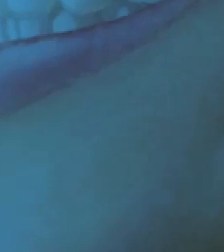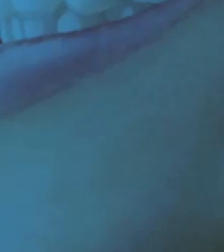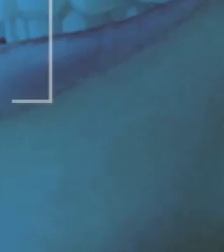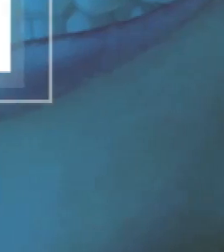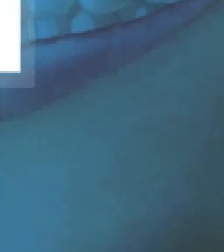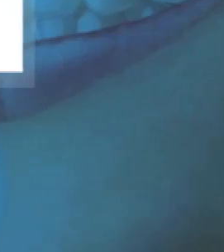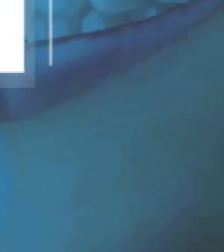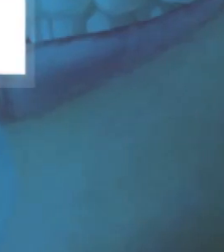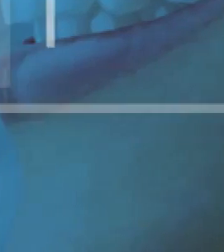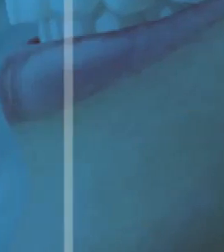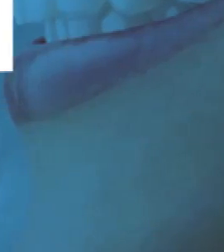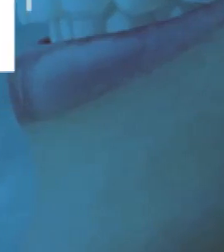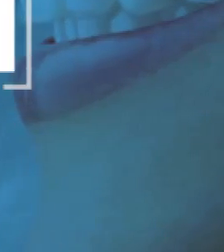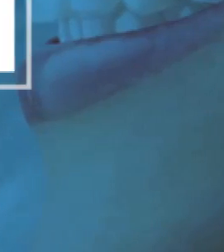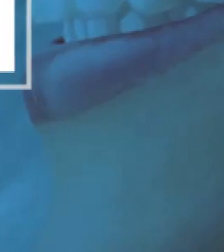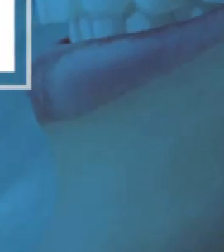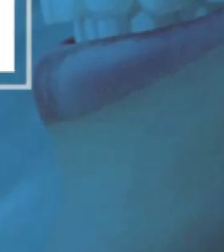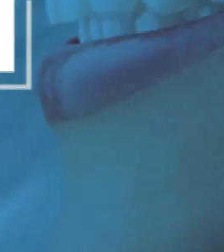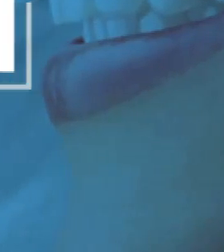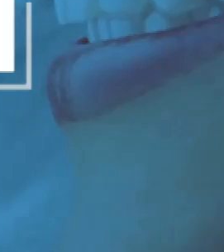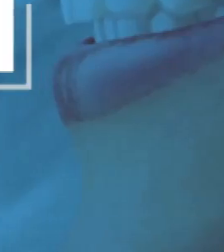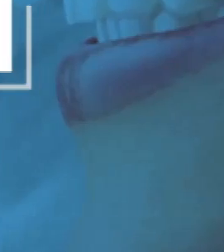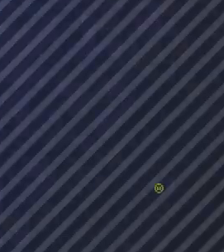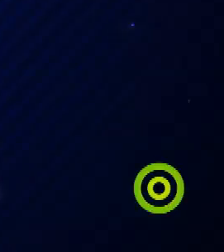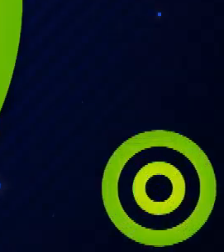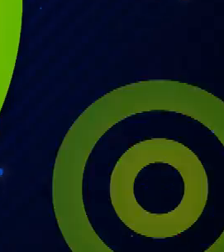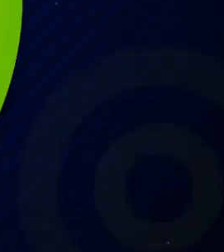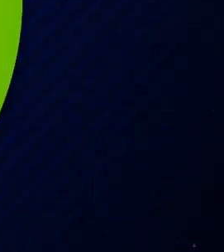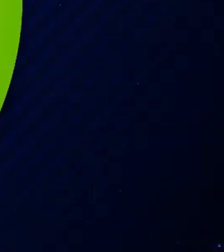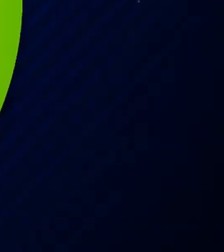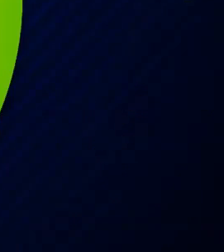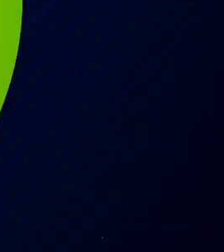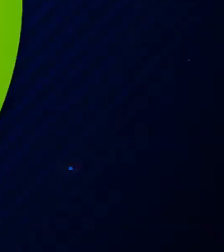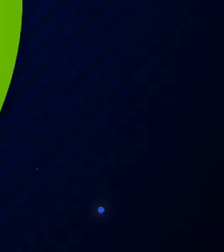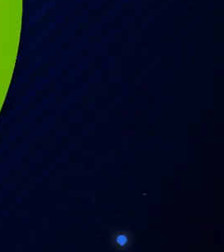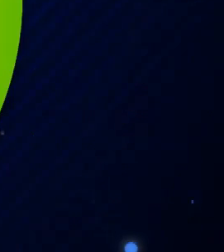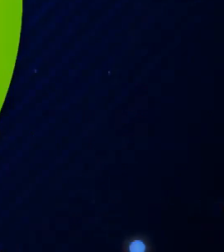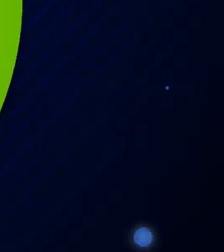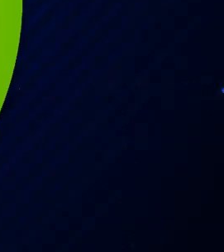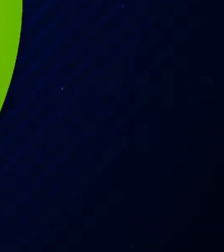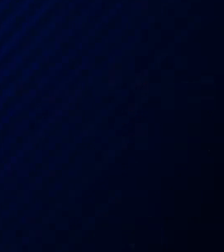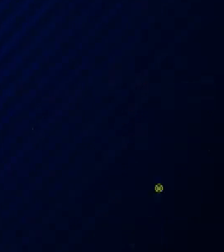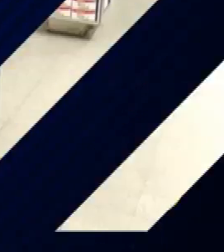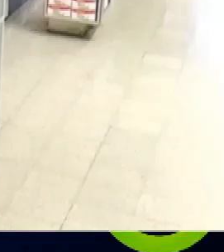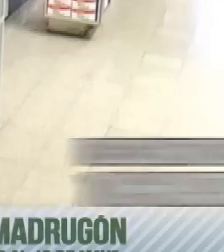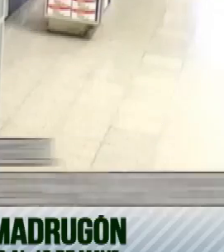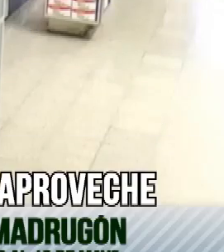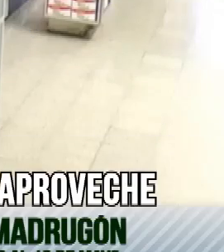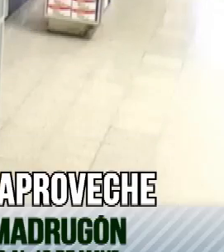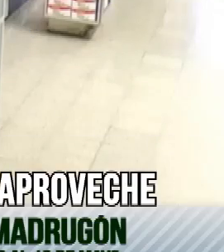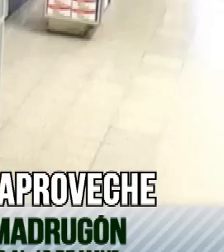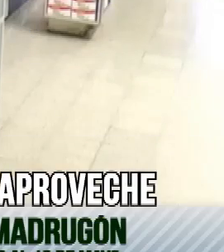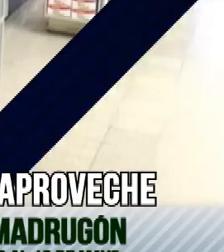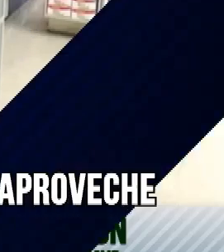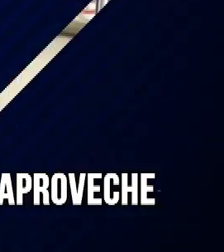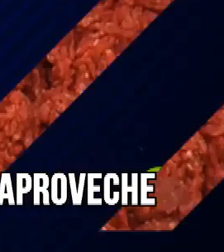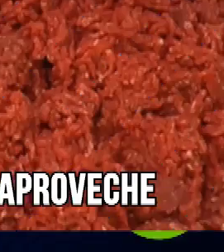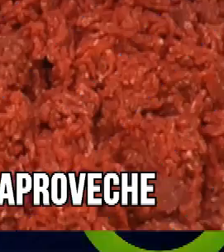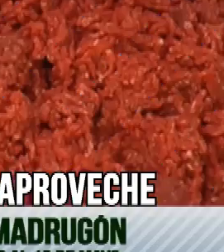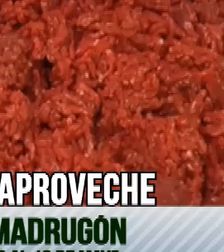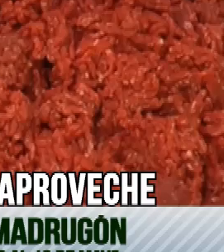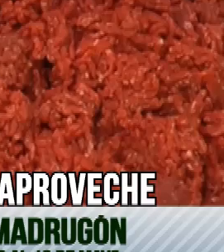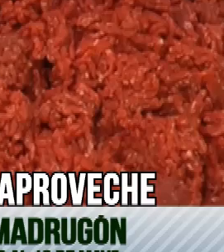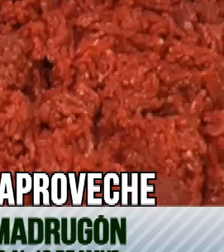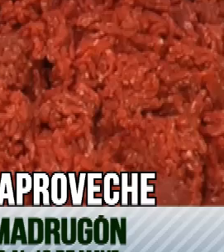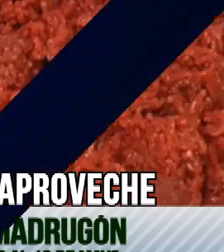odontología especializada. Visita chrome.com.co. Ya llega el segundo gran madrugón a la Quinta de Torcorome del Parque Infantil, desde el martes